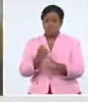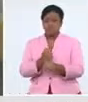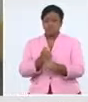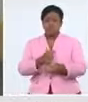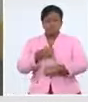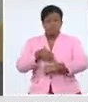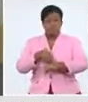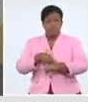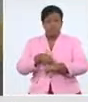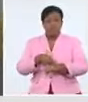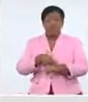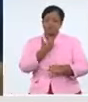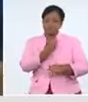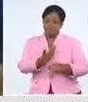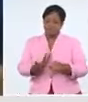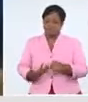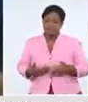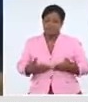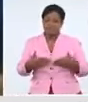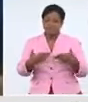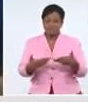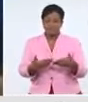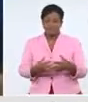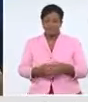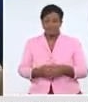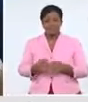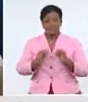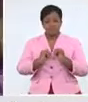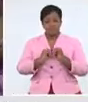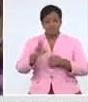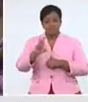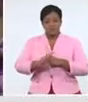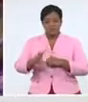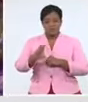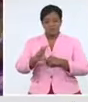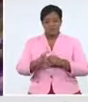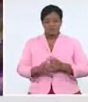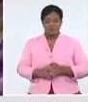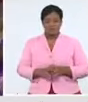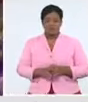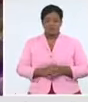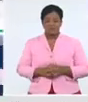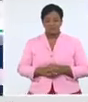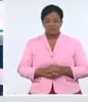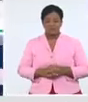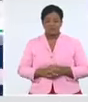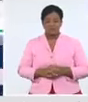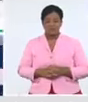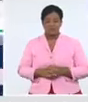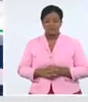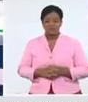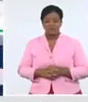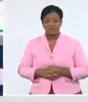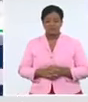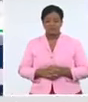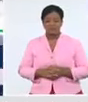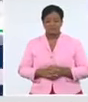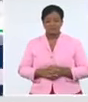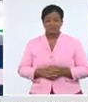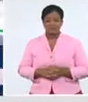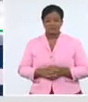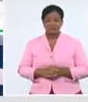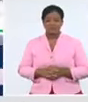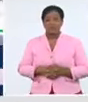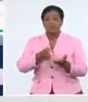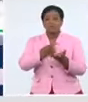de mucho humanismo. En Camagüey, Yeter Palmero, Sistema Informativo de la Televisión Cubana. Y continuamos hablando